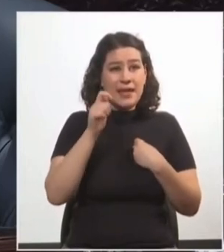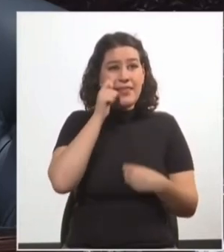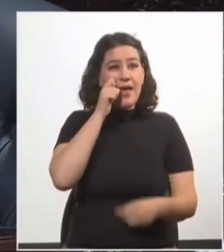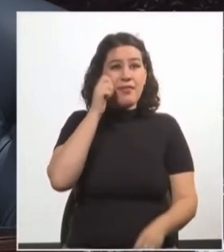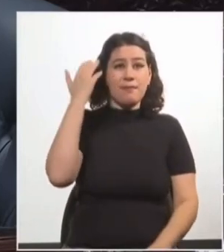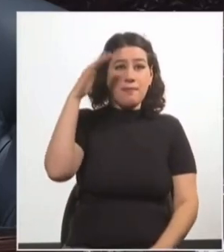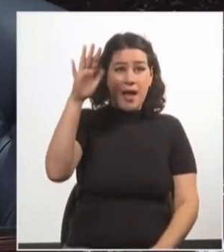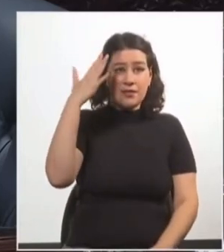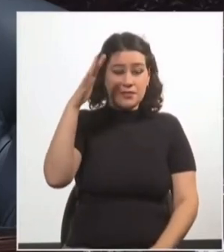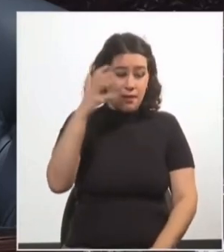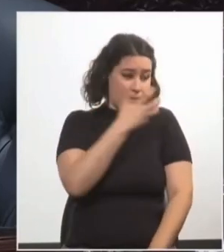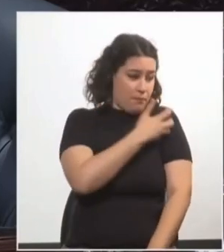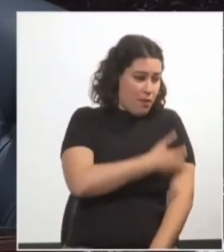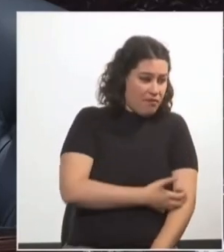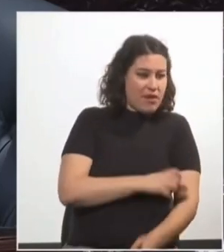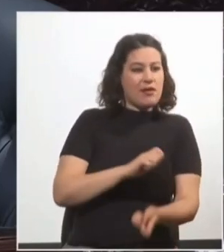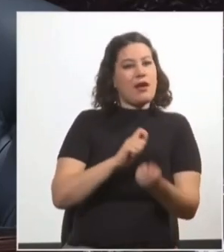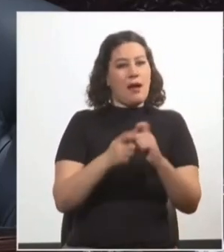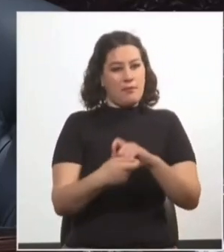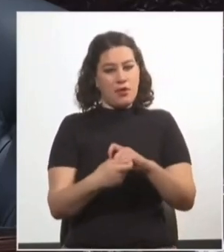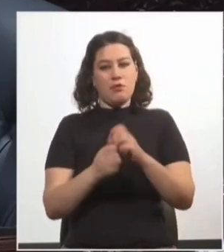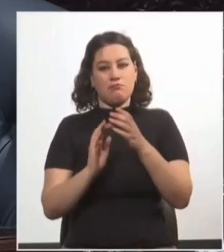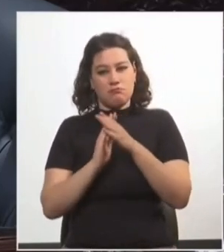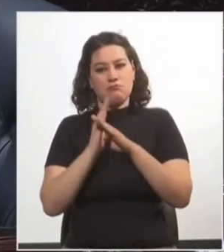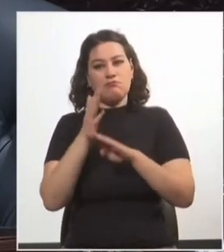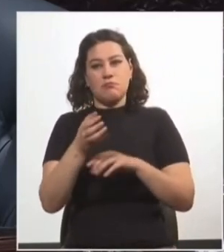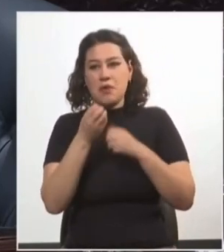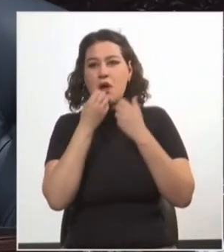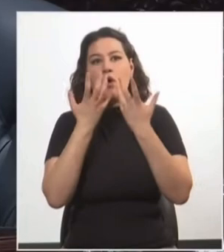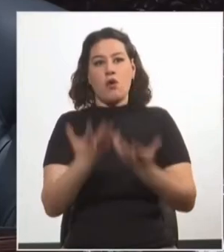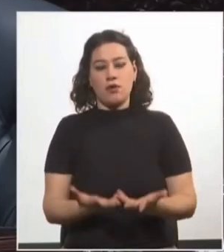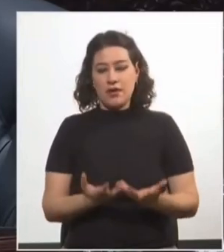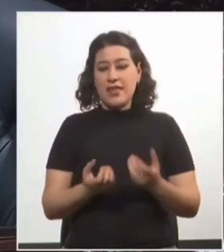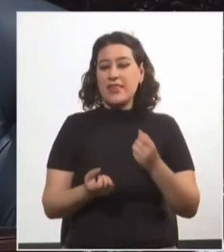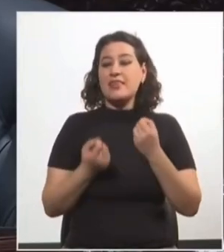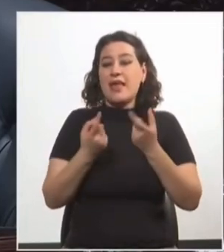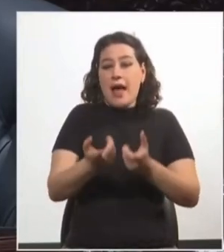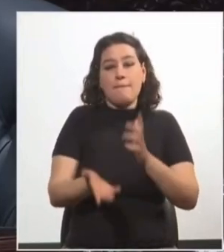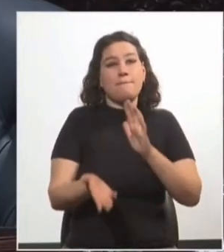mayores. Se amplió la cobertura de derechos.